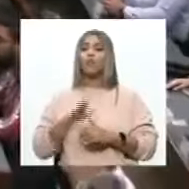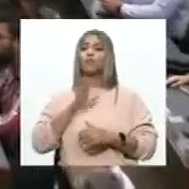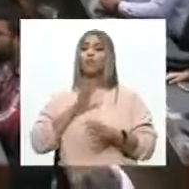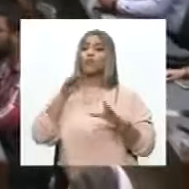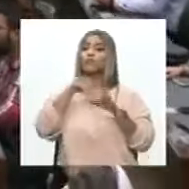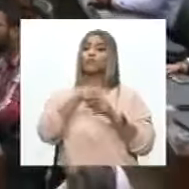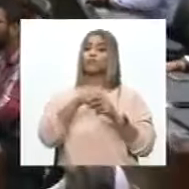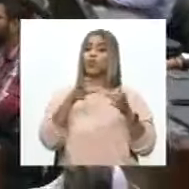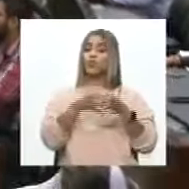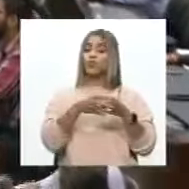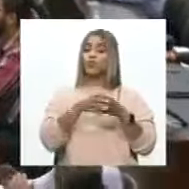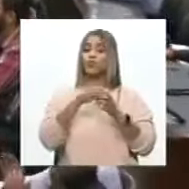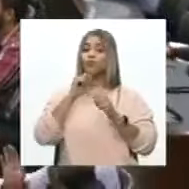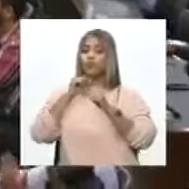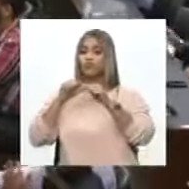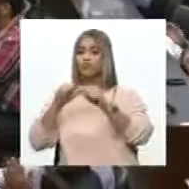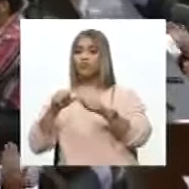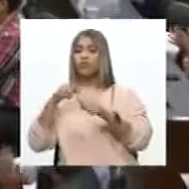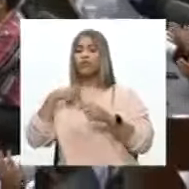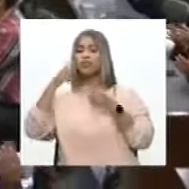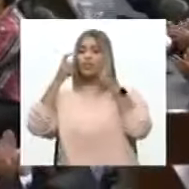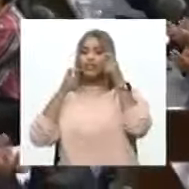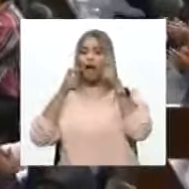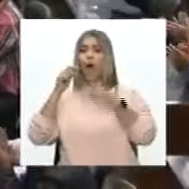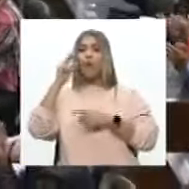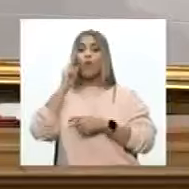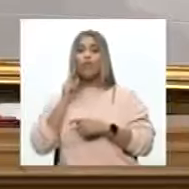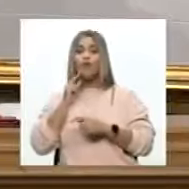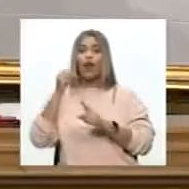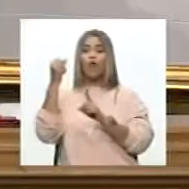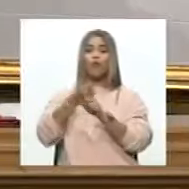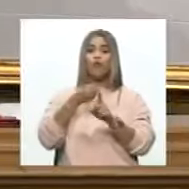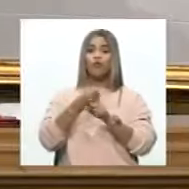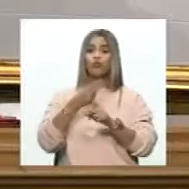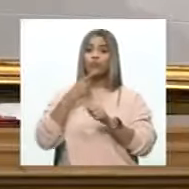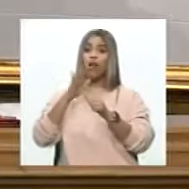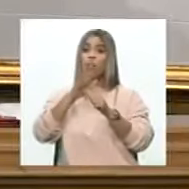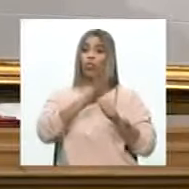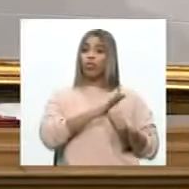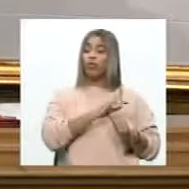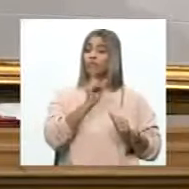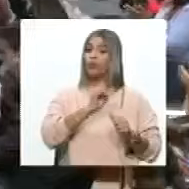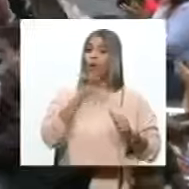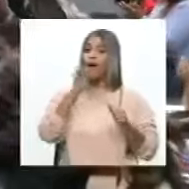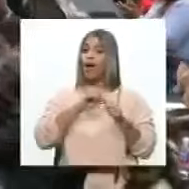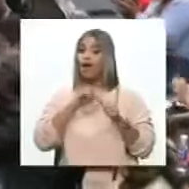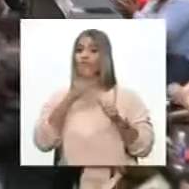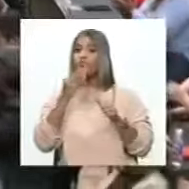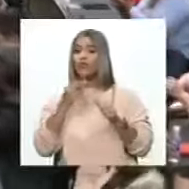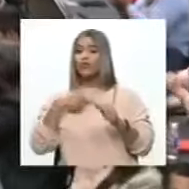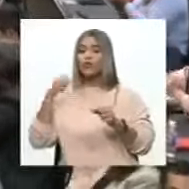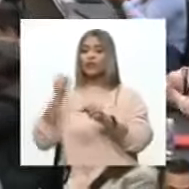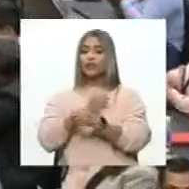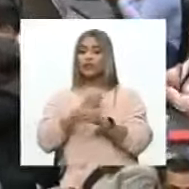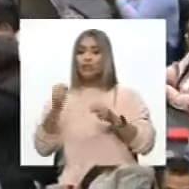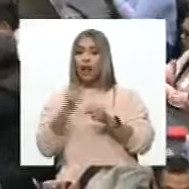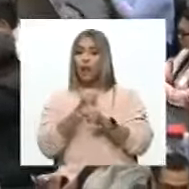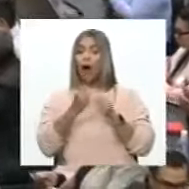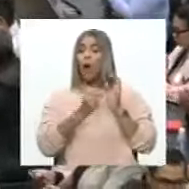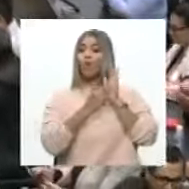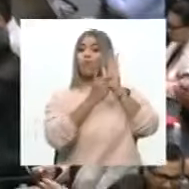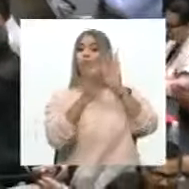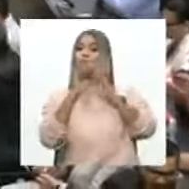chavista, bolivariana, combatiente, y que no quede en silencio lo que ha sido la constancia y la militancia